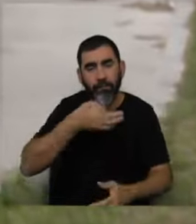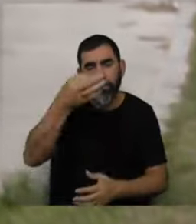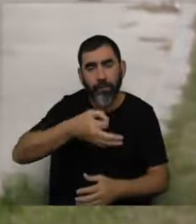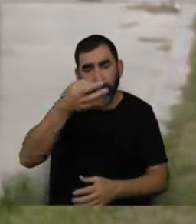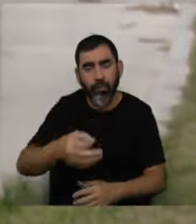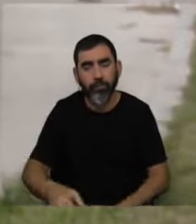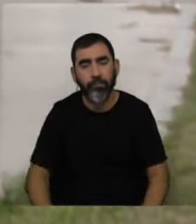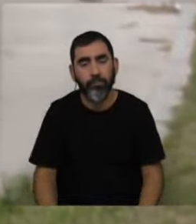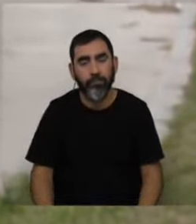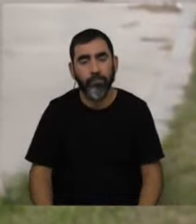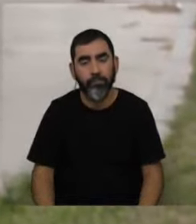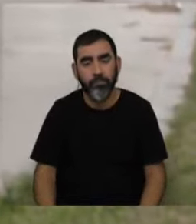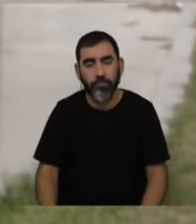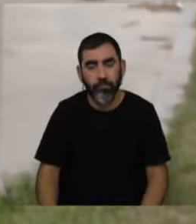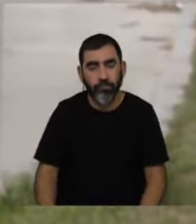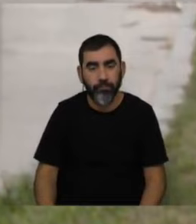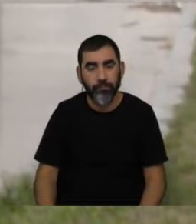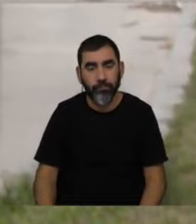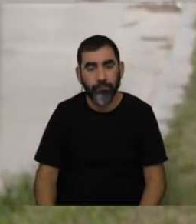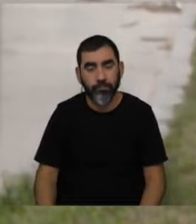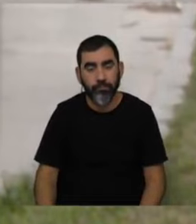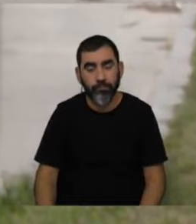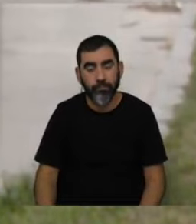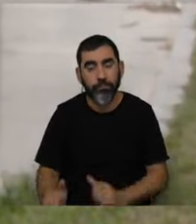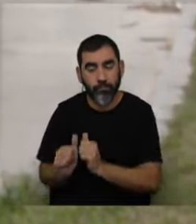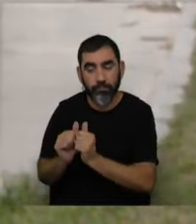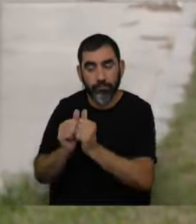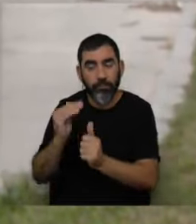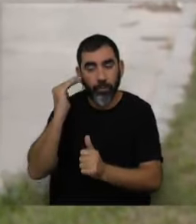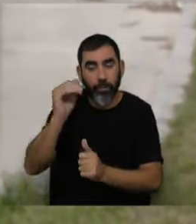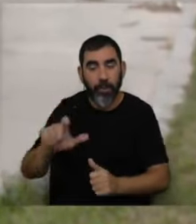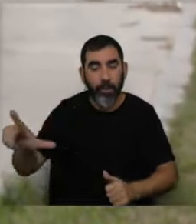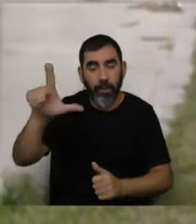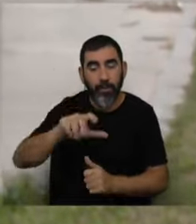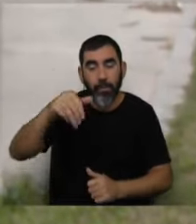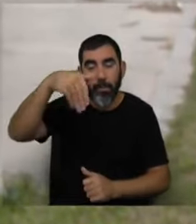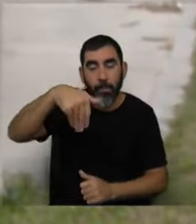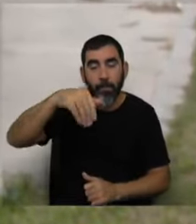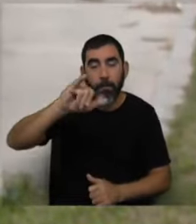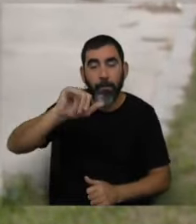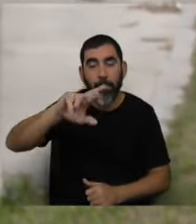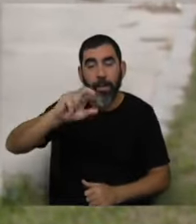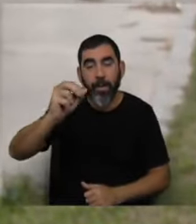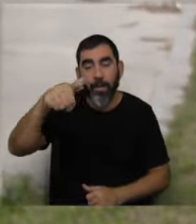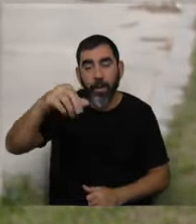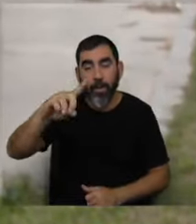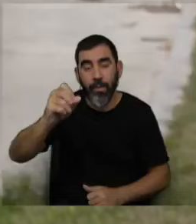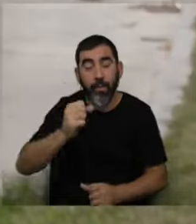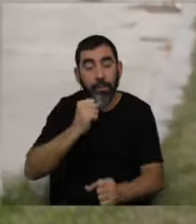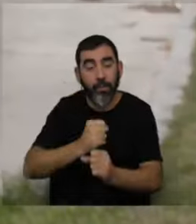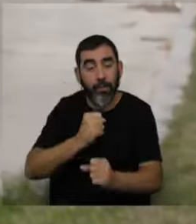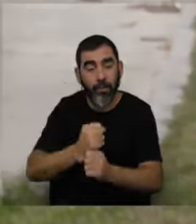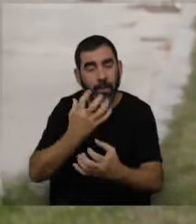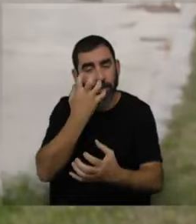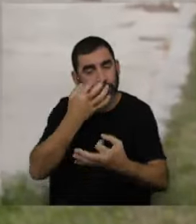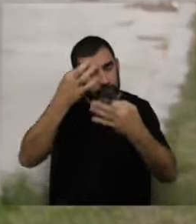sí eh nosotros en realidad venimos acompañando a los docentes del Liceo Miranda que han estado trabajando de forma muy